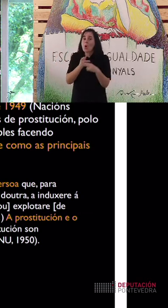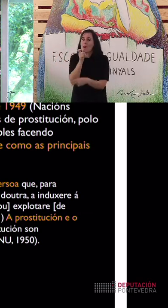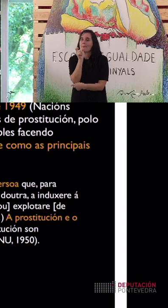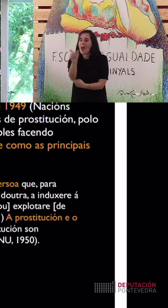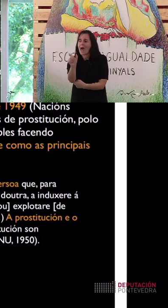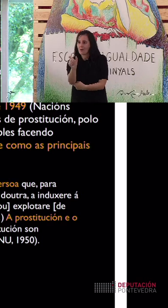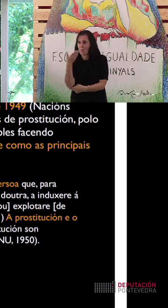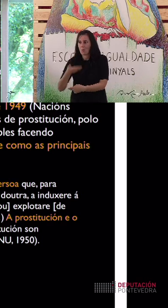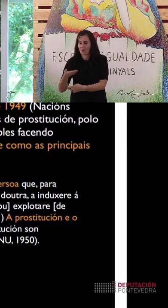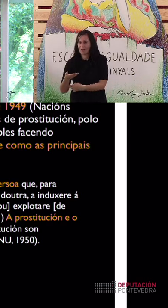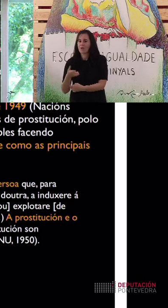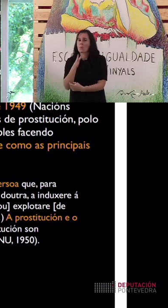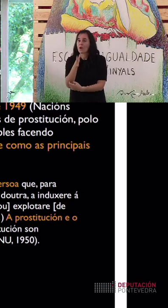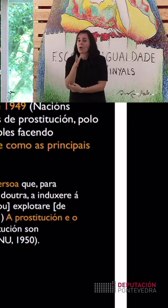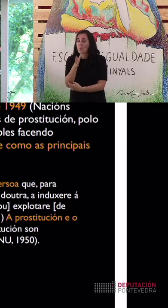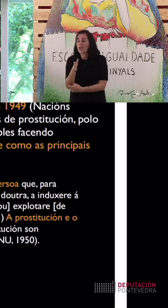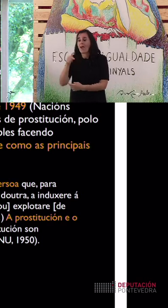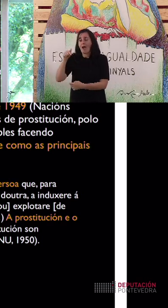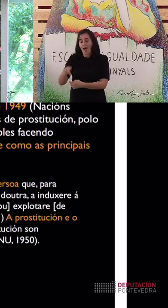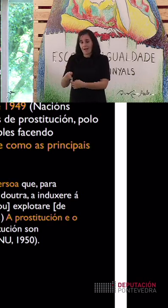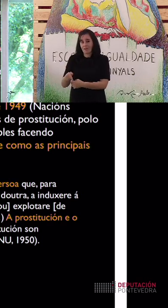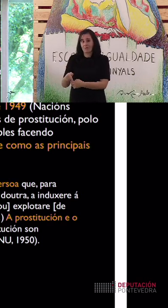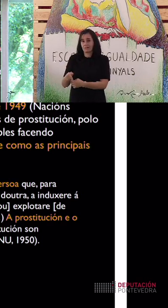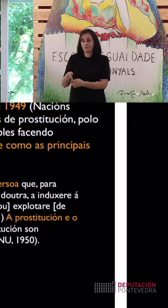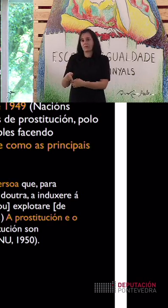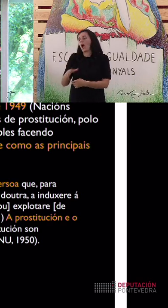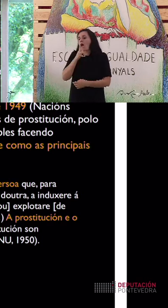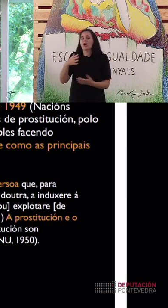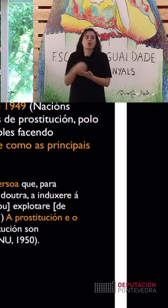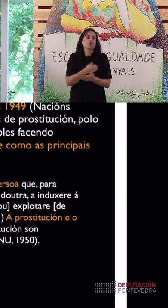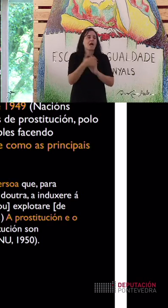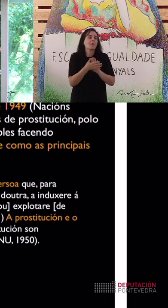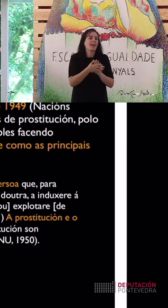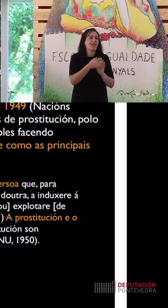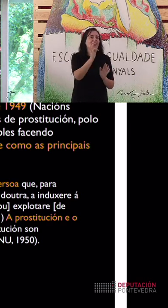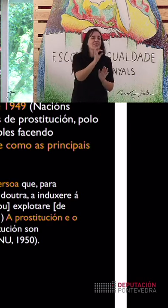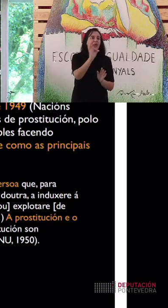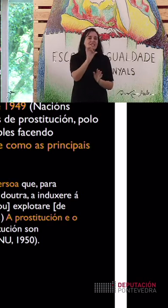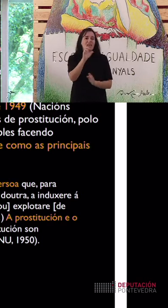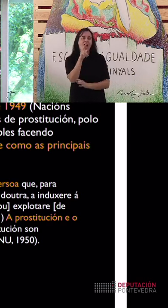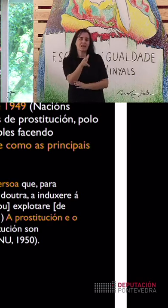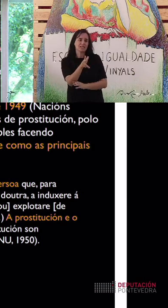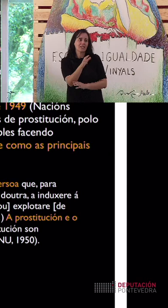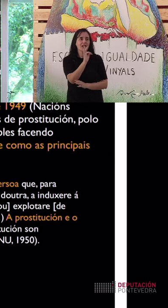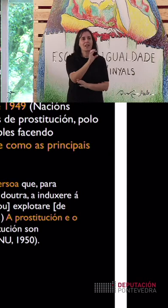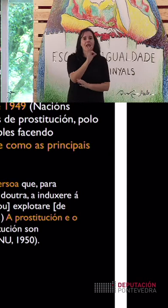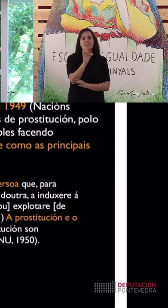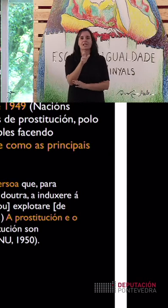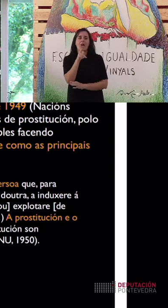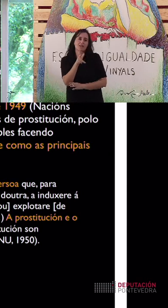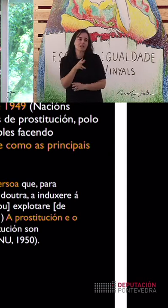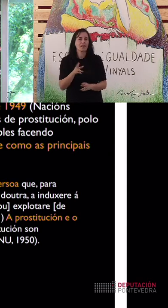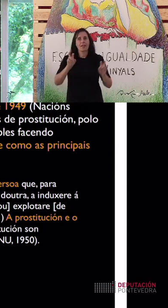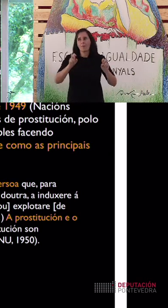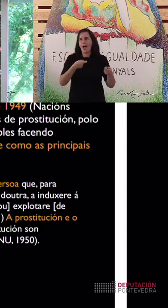se denominan. Non se falaba, porque ahora todo o mundo TSH. A máis que tipo de tratas, que se trata laboral, trata